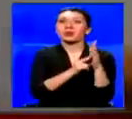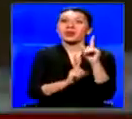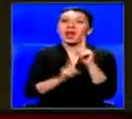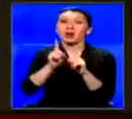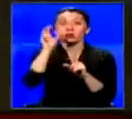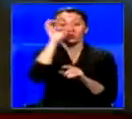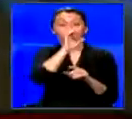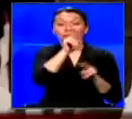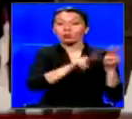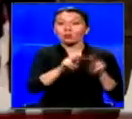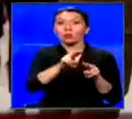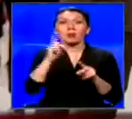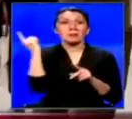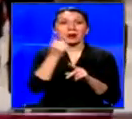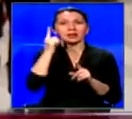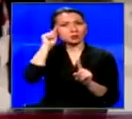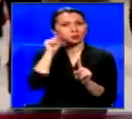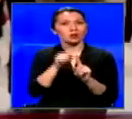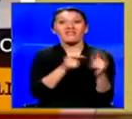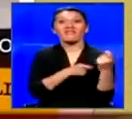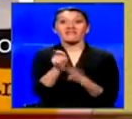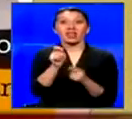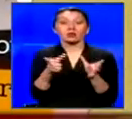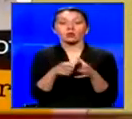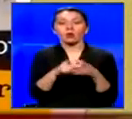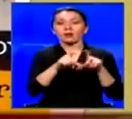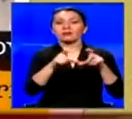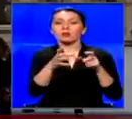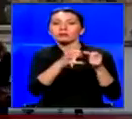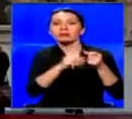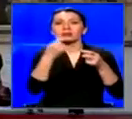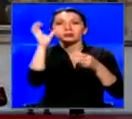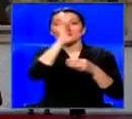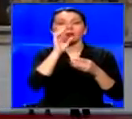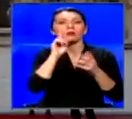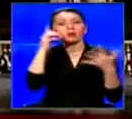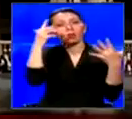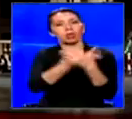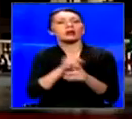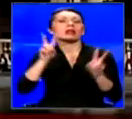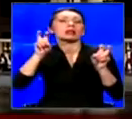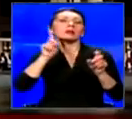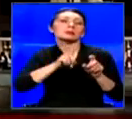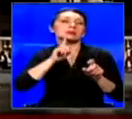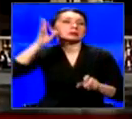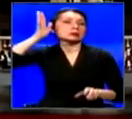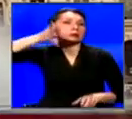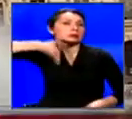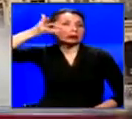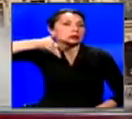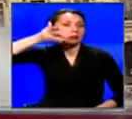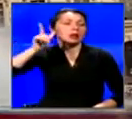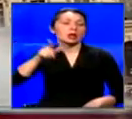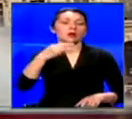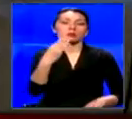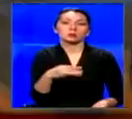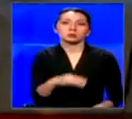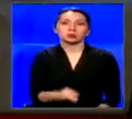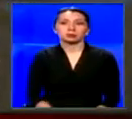de turismo particulares especializadas en vender estos paquetes turísticos disfrazados de seminarios en el extranjero a los